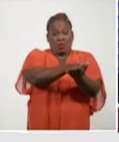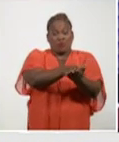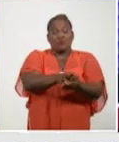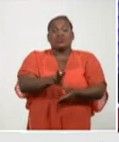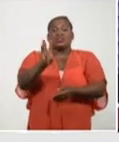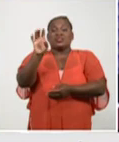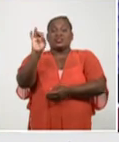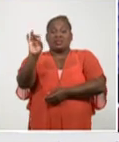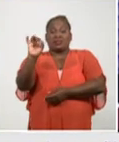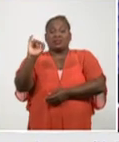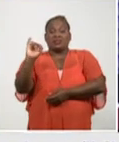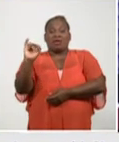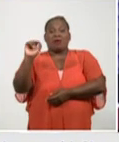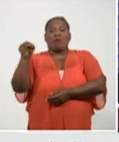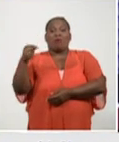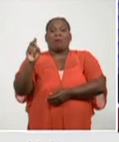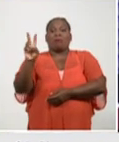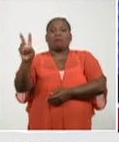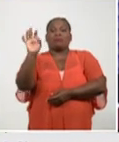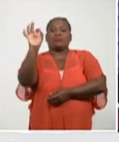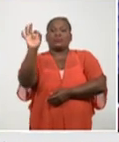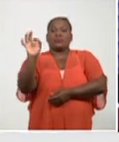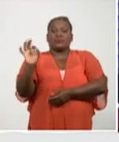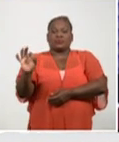76,2%. Ayer,